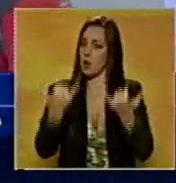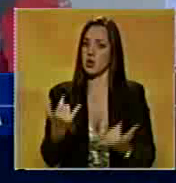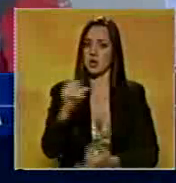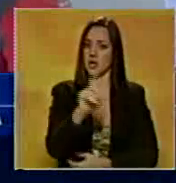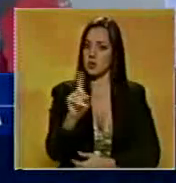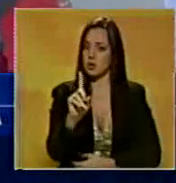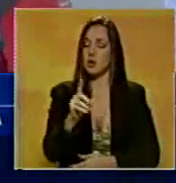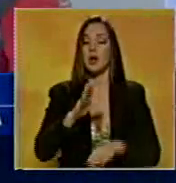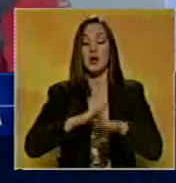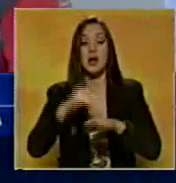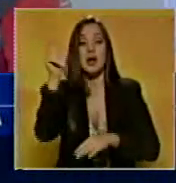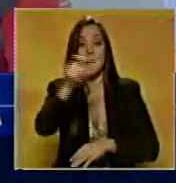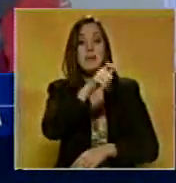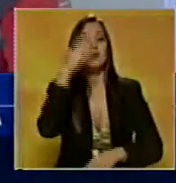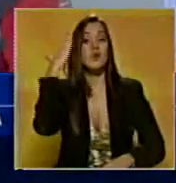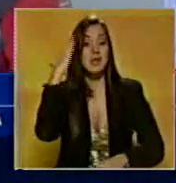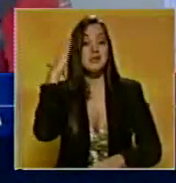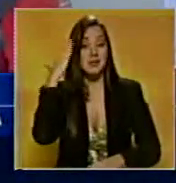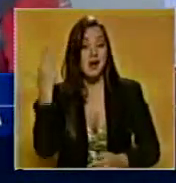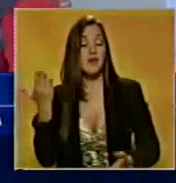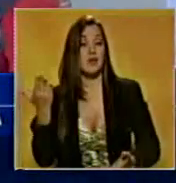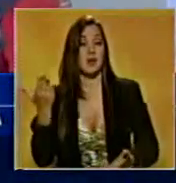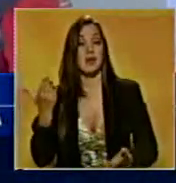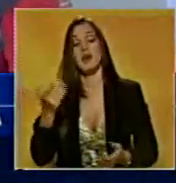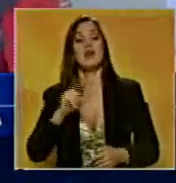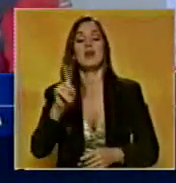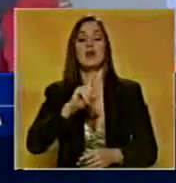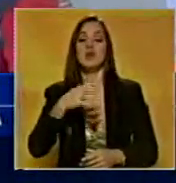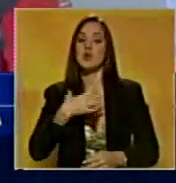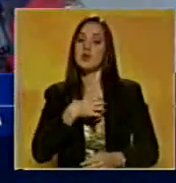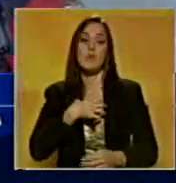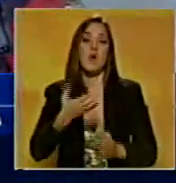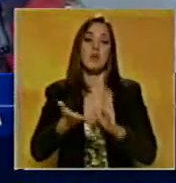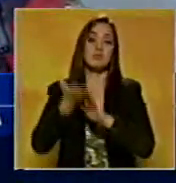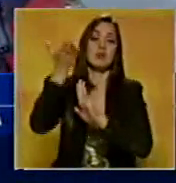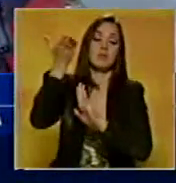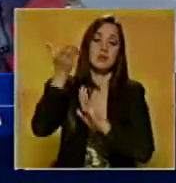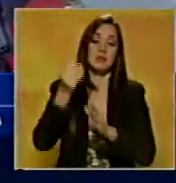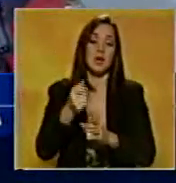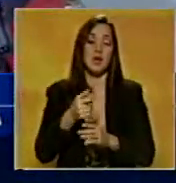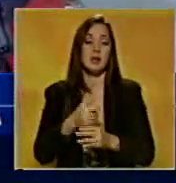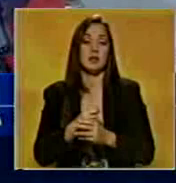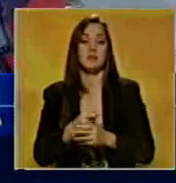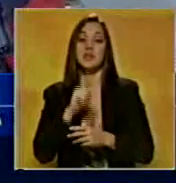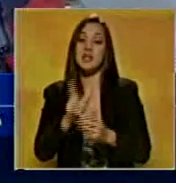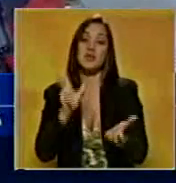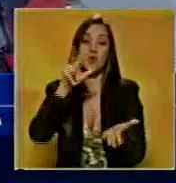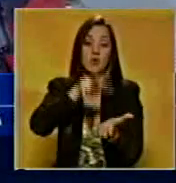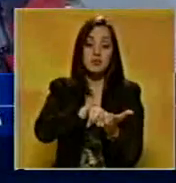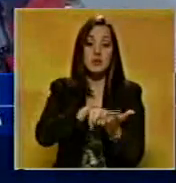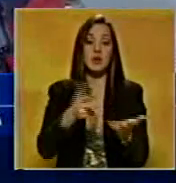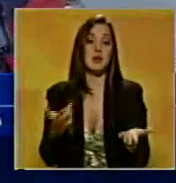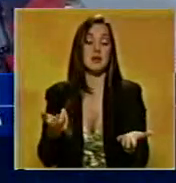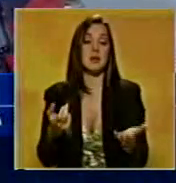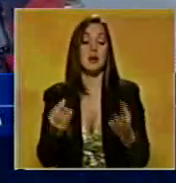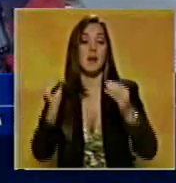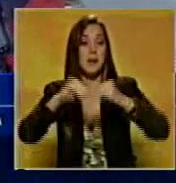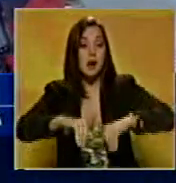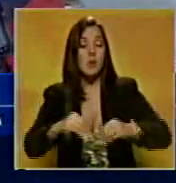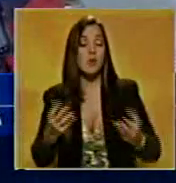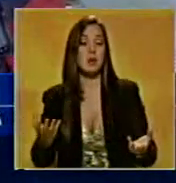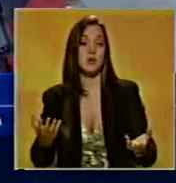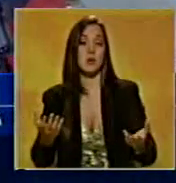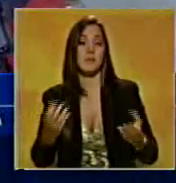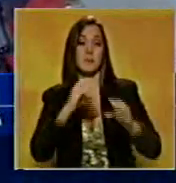reconocen de que si nosotros necesitamos ese ese pequeño reajuste y eso fue un acuerdo que hubo entre la federación de